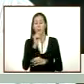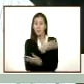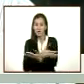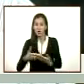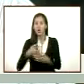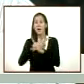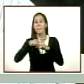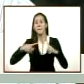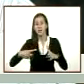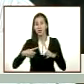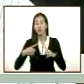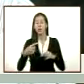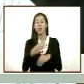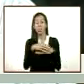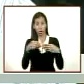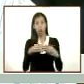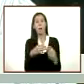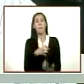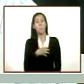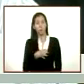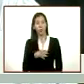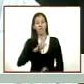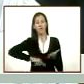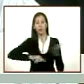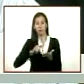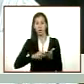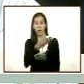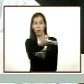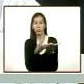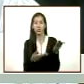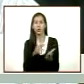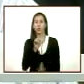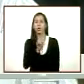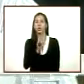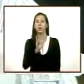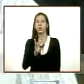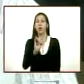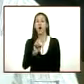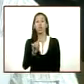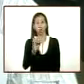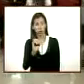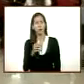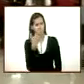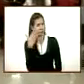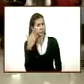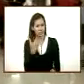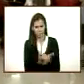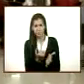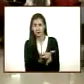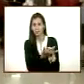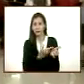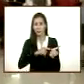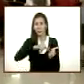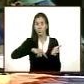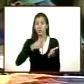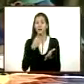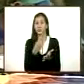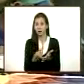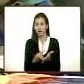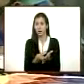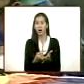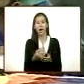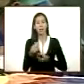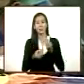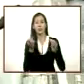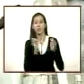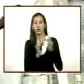2,5 millones de dólares si es capaz de firmar el protocolo de Kioto. Se acordó que se cree un fondo para financiar la